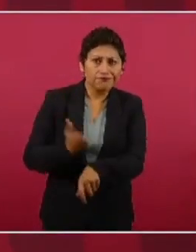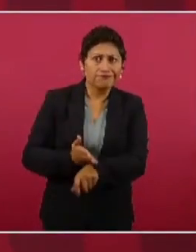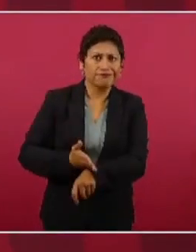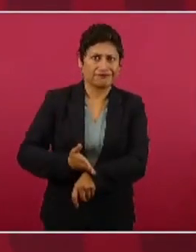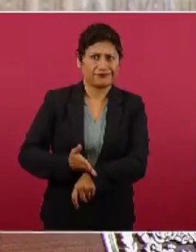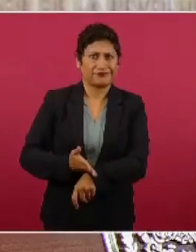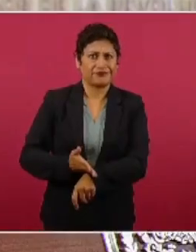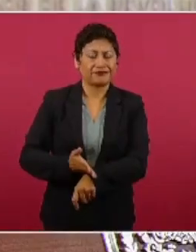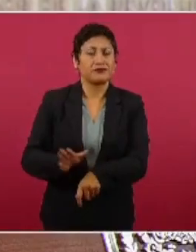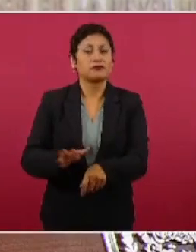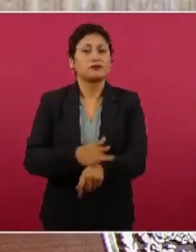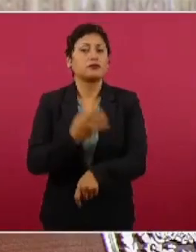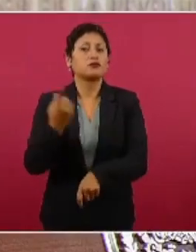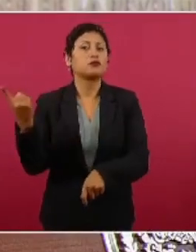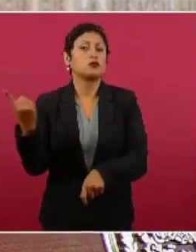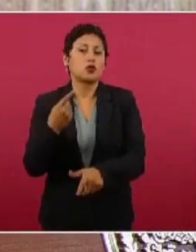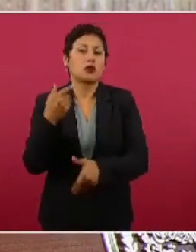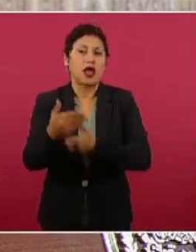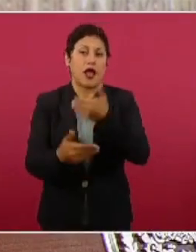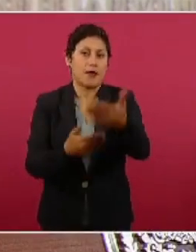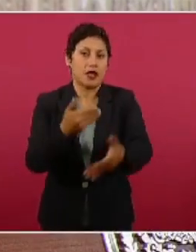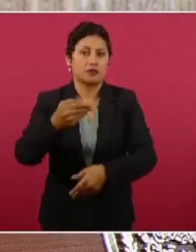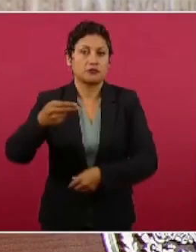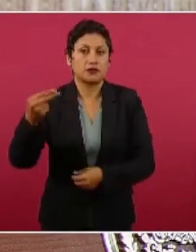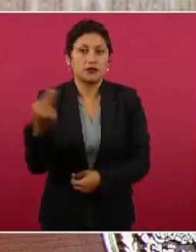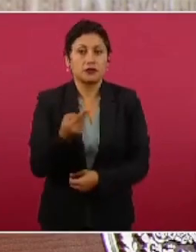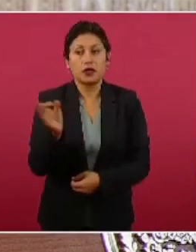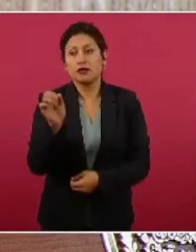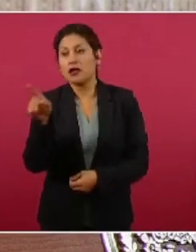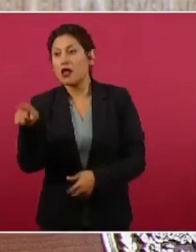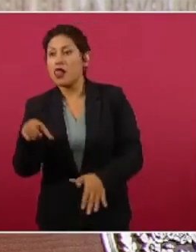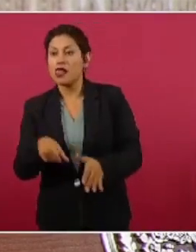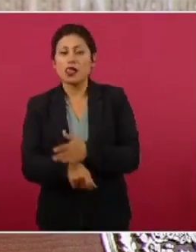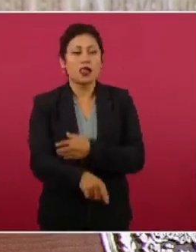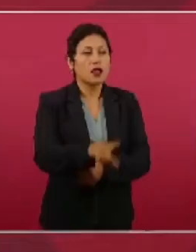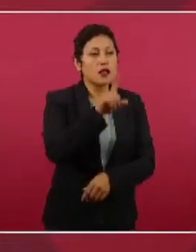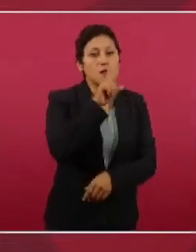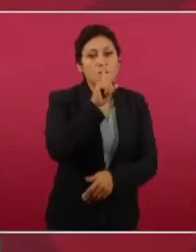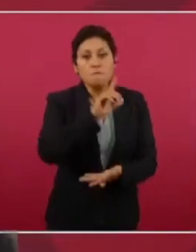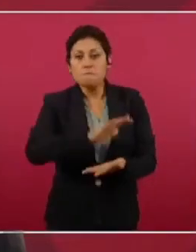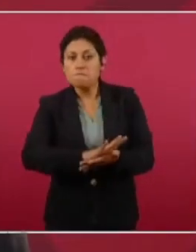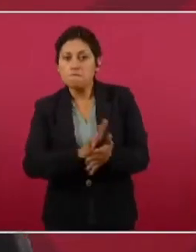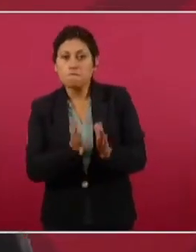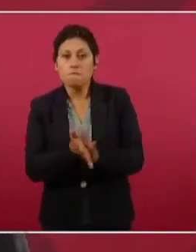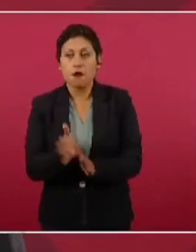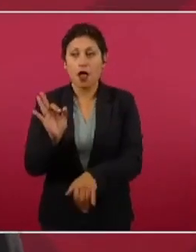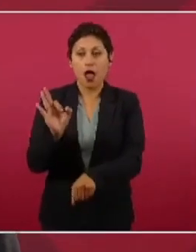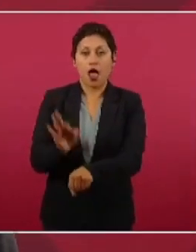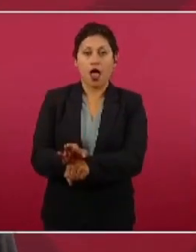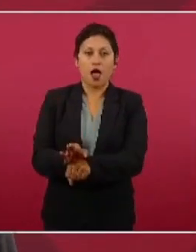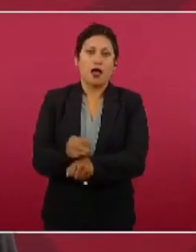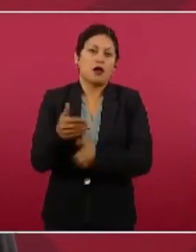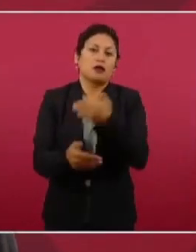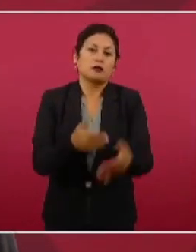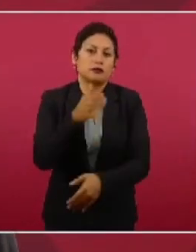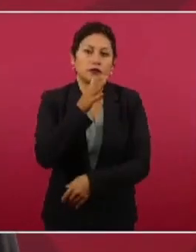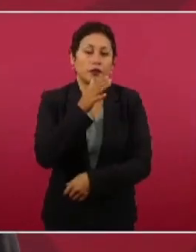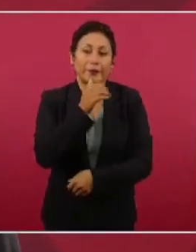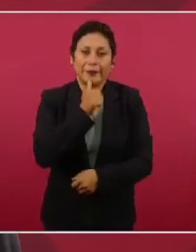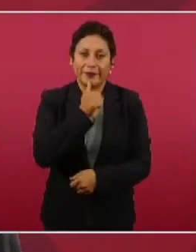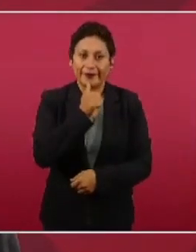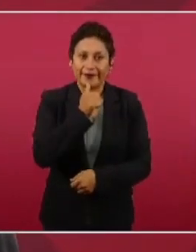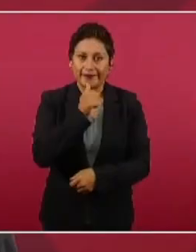Si se protege a corruptos, no avanzamos. Y eso se sabe